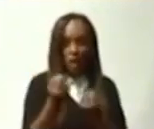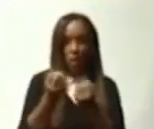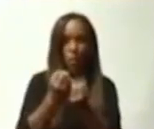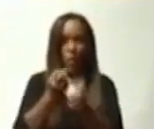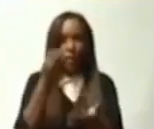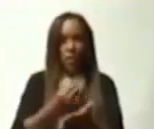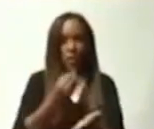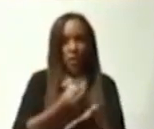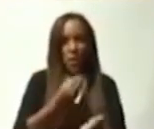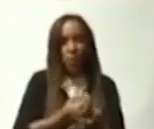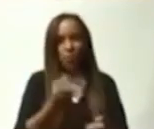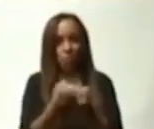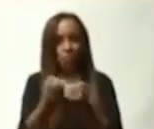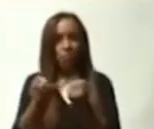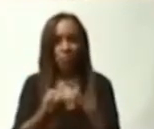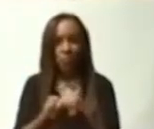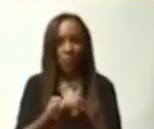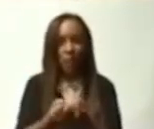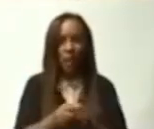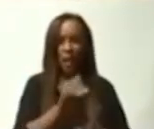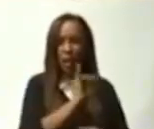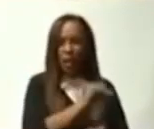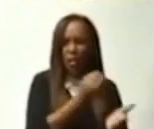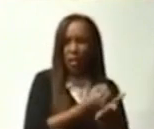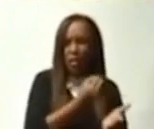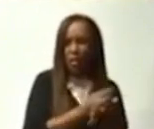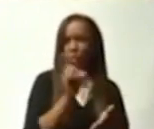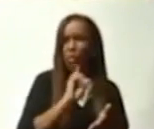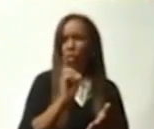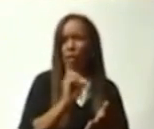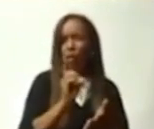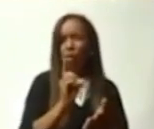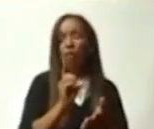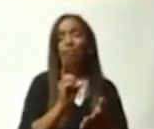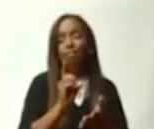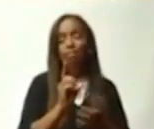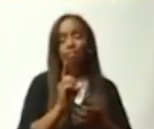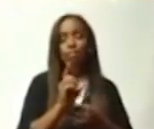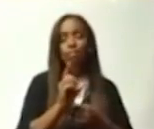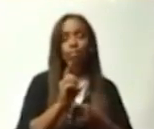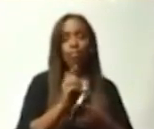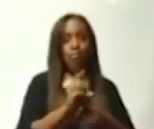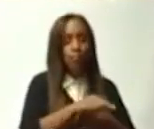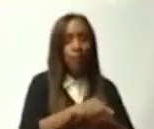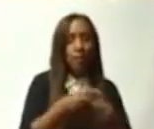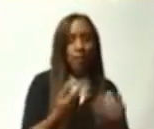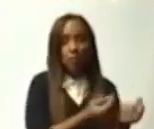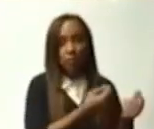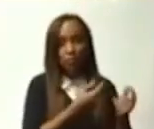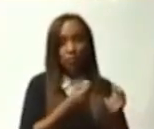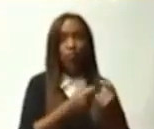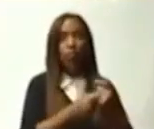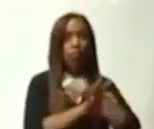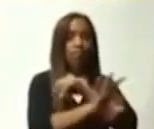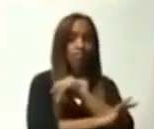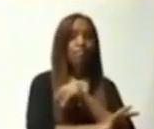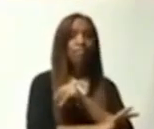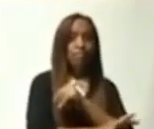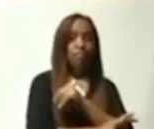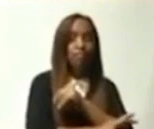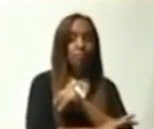respuesta. Nosotros, como bancada del Partido de la Liberación Dominicana, vamos